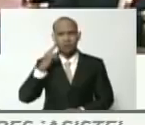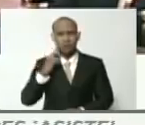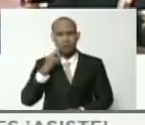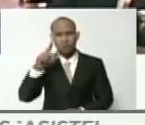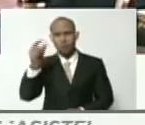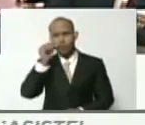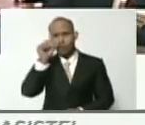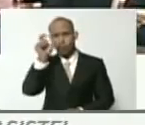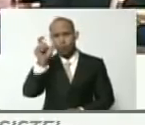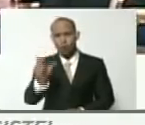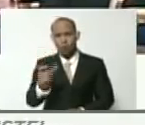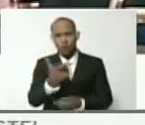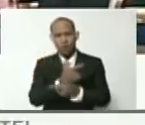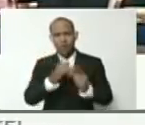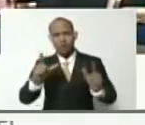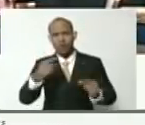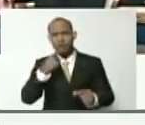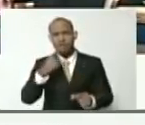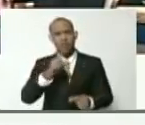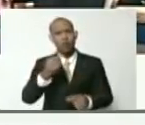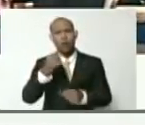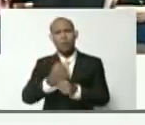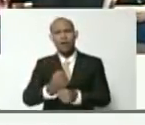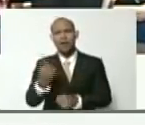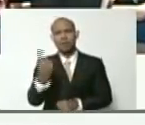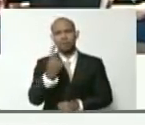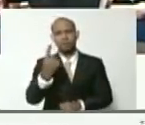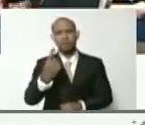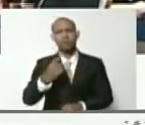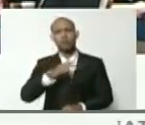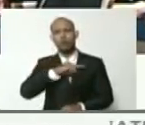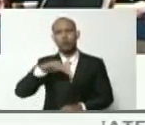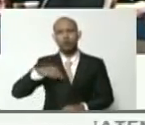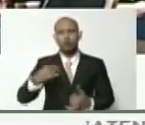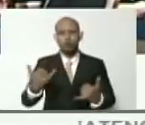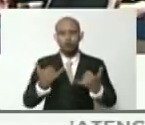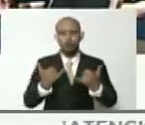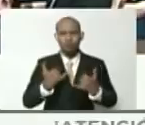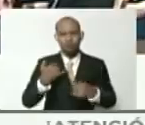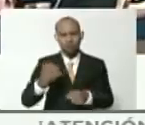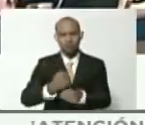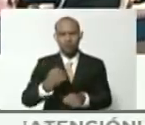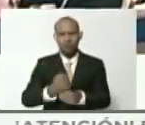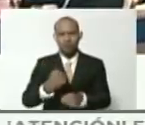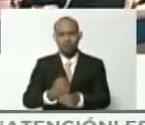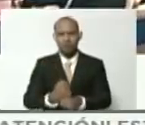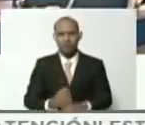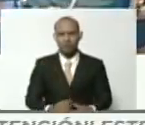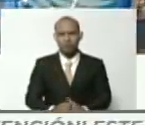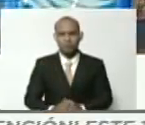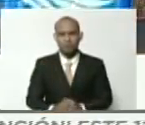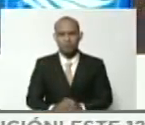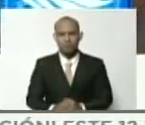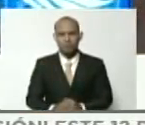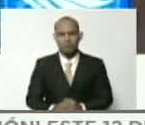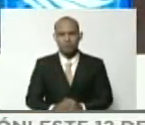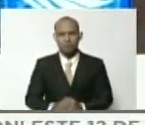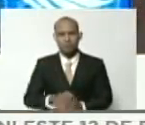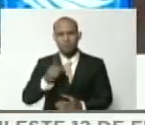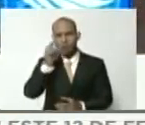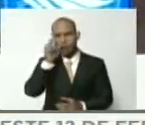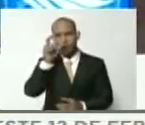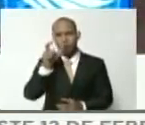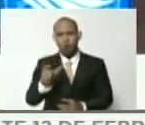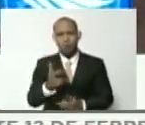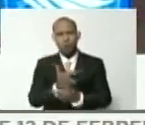Gervasio Artigas, no esperemos nada sino de nosotros mismos. No esperemos nada sino de nosotros mismos. Decía ese gran